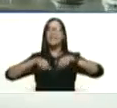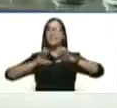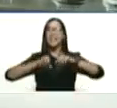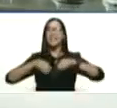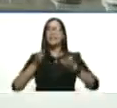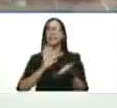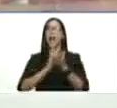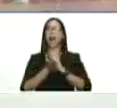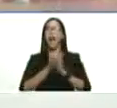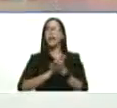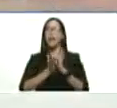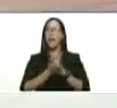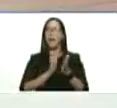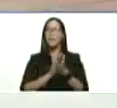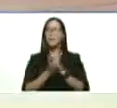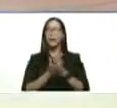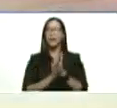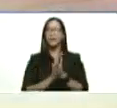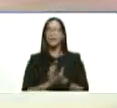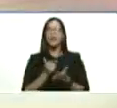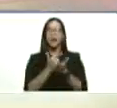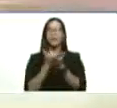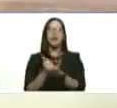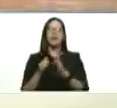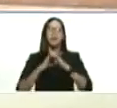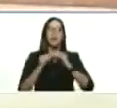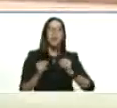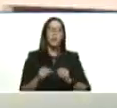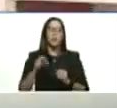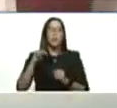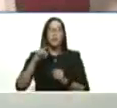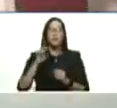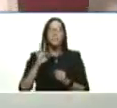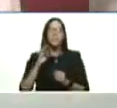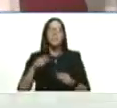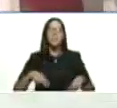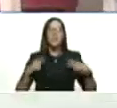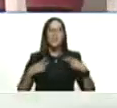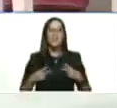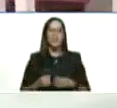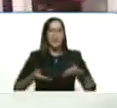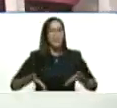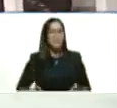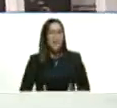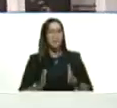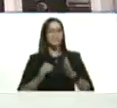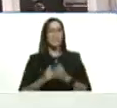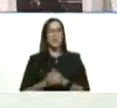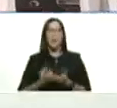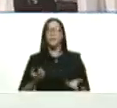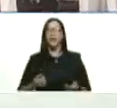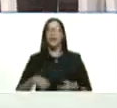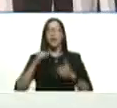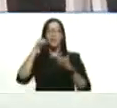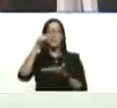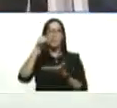arepa. Sirve para todo el Nutrifororo, NutriVida. Nace NutriVida para los CLAP.